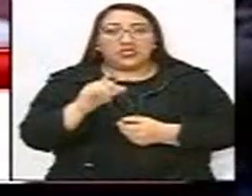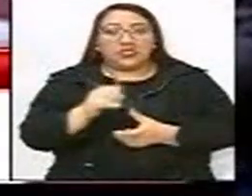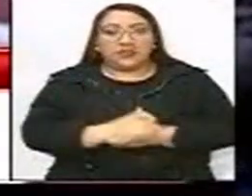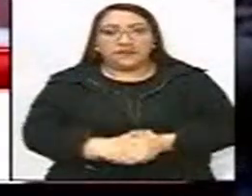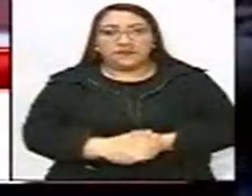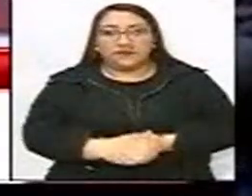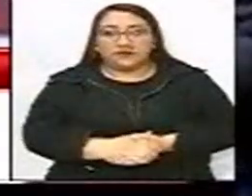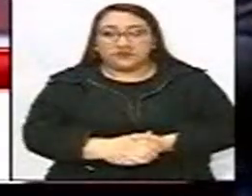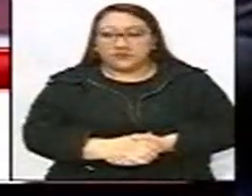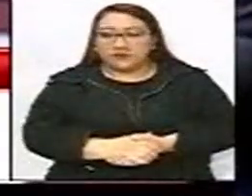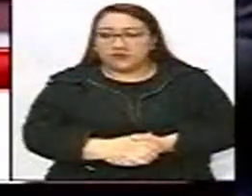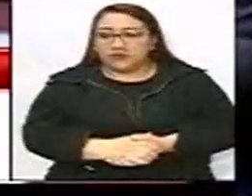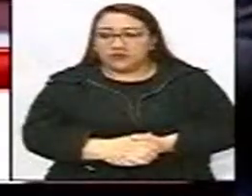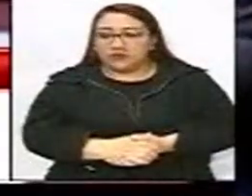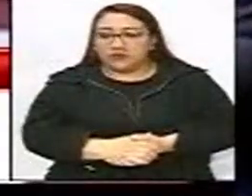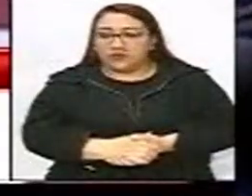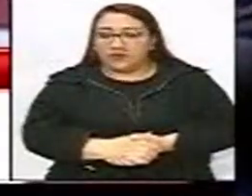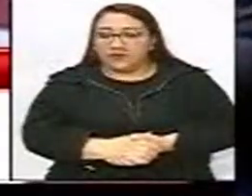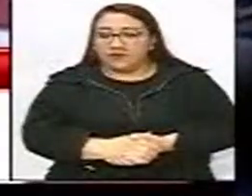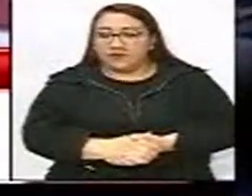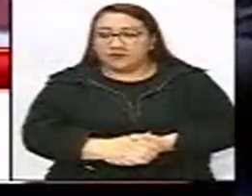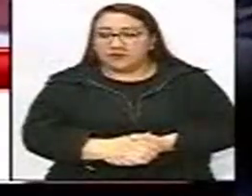de la palabra.